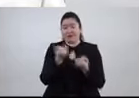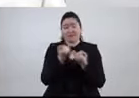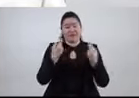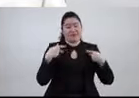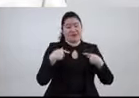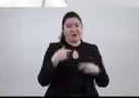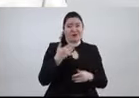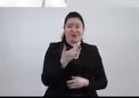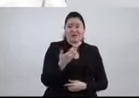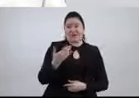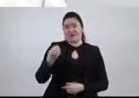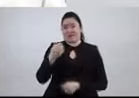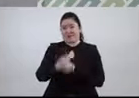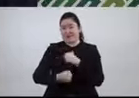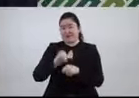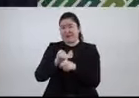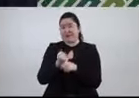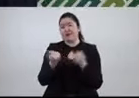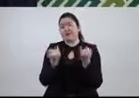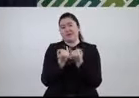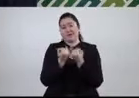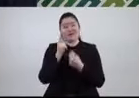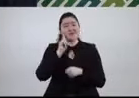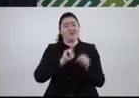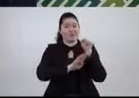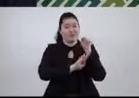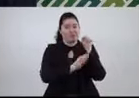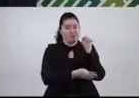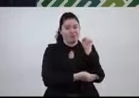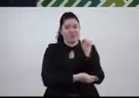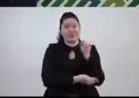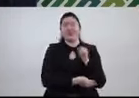a 59 años y mujeres embarazadas.